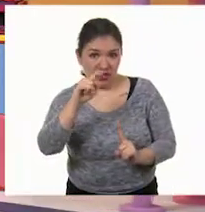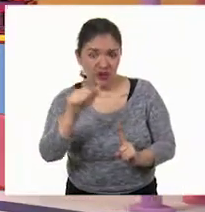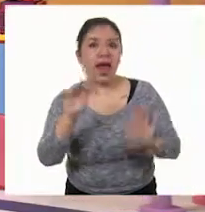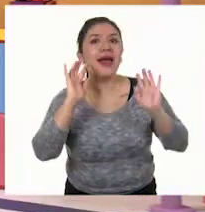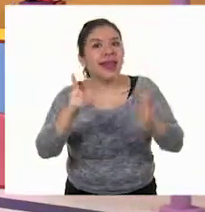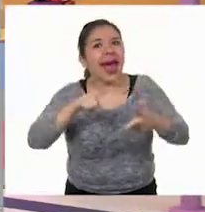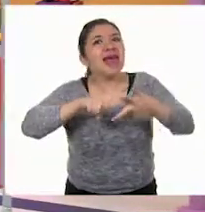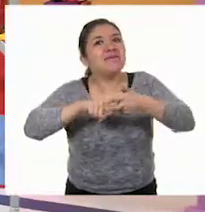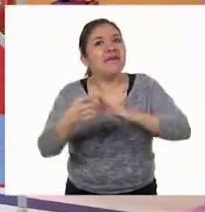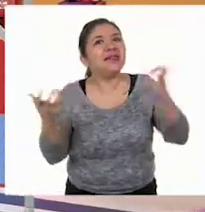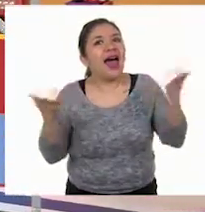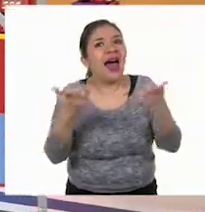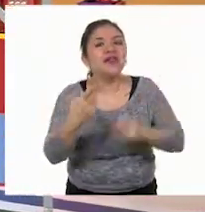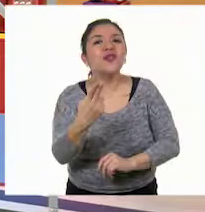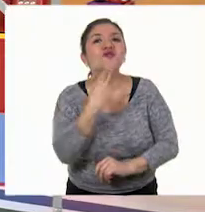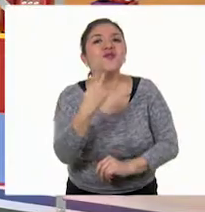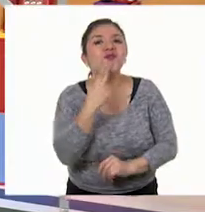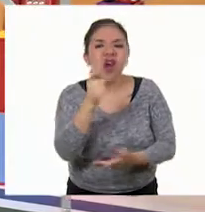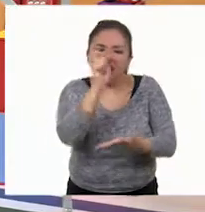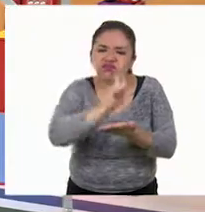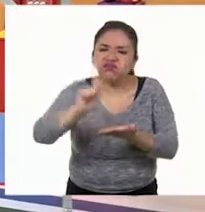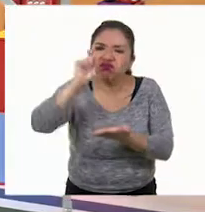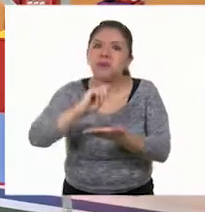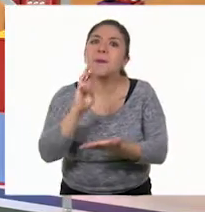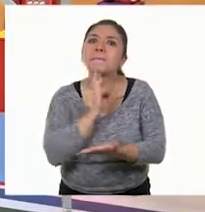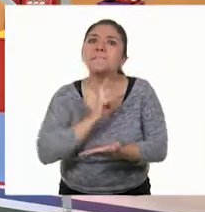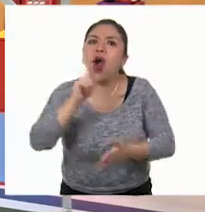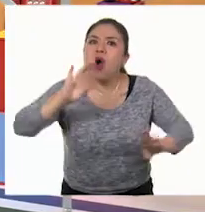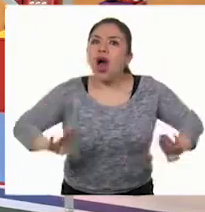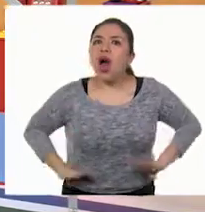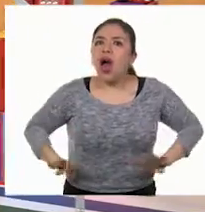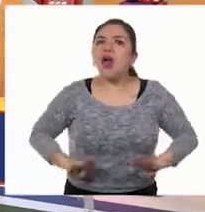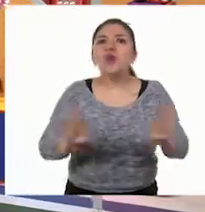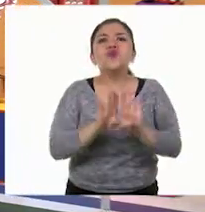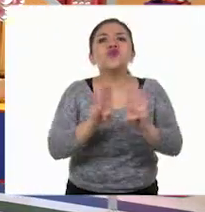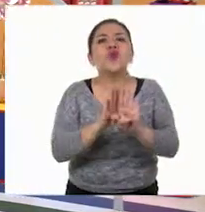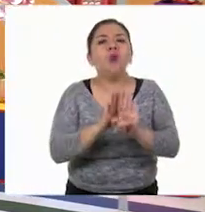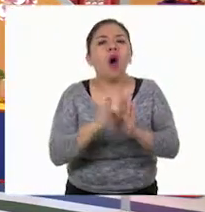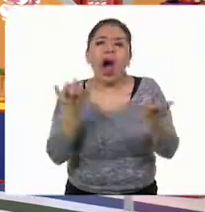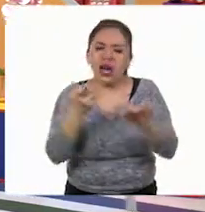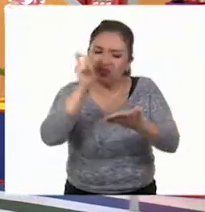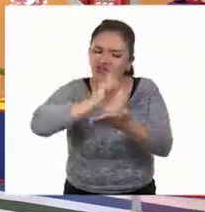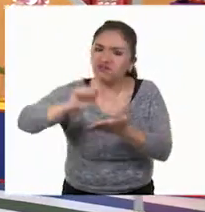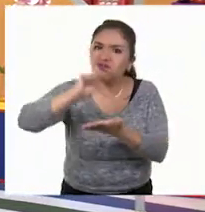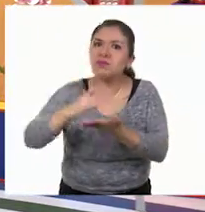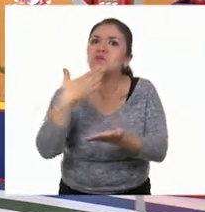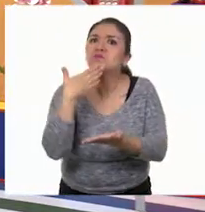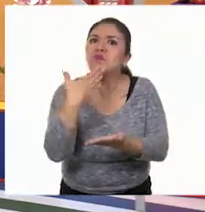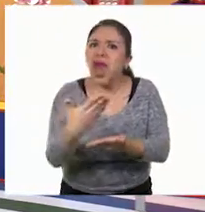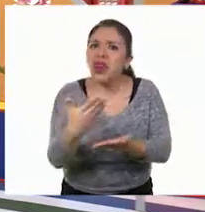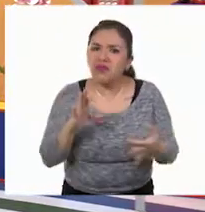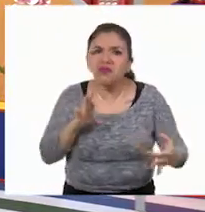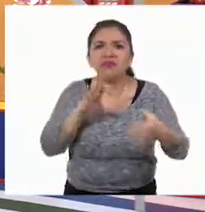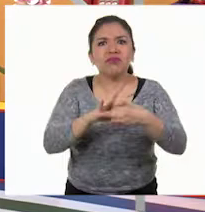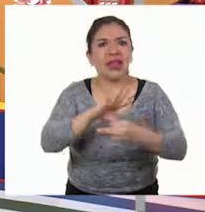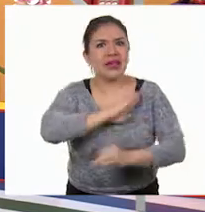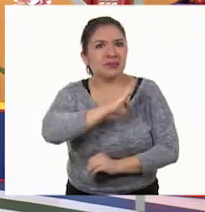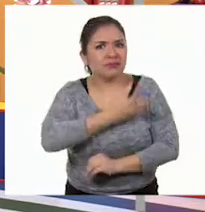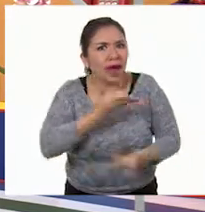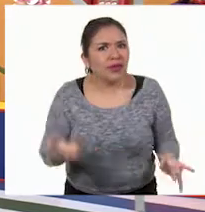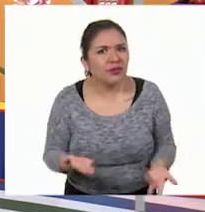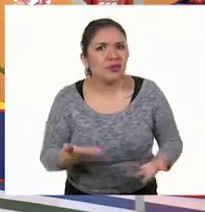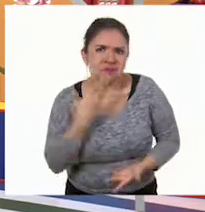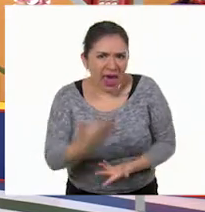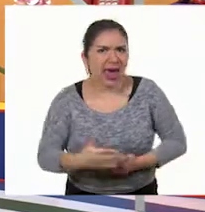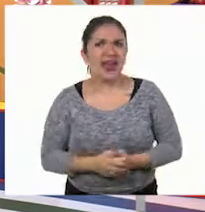Ya está haciendo un uso mucho más convencional, digámosle así, como todos escribimos, de nuestra lengua.